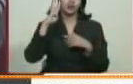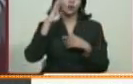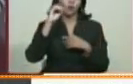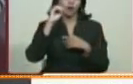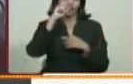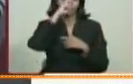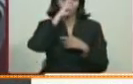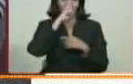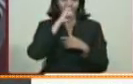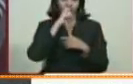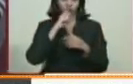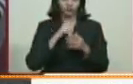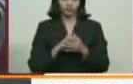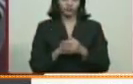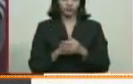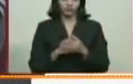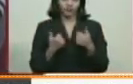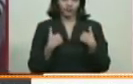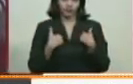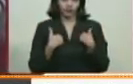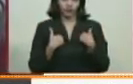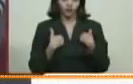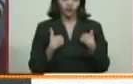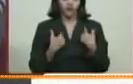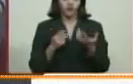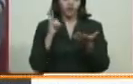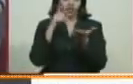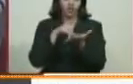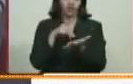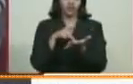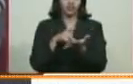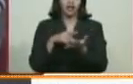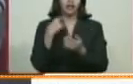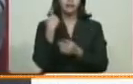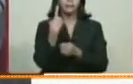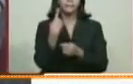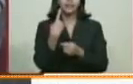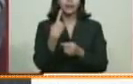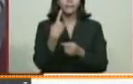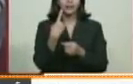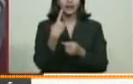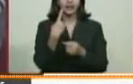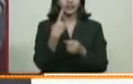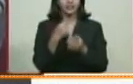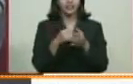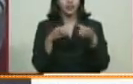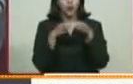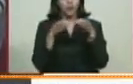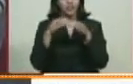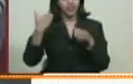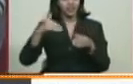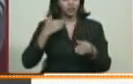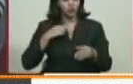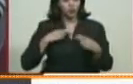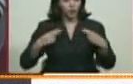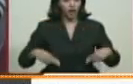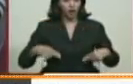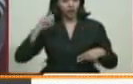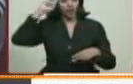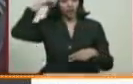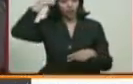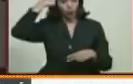humanos. Yo ingresé al primer comité de defensa de derechos humanos, déjame recordar bien, yo